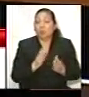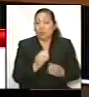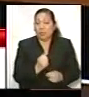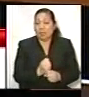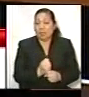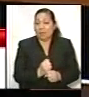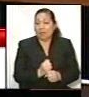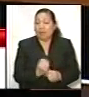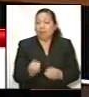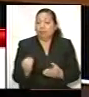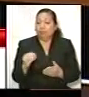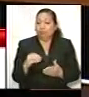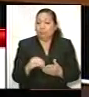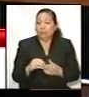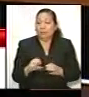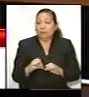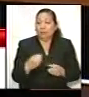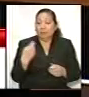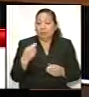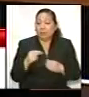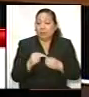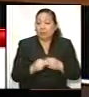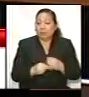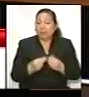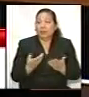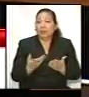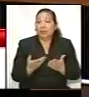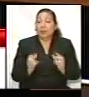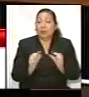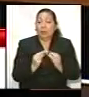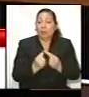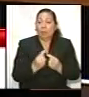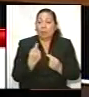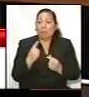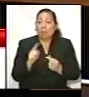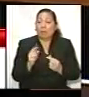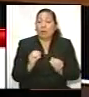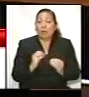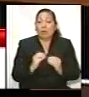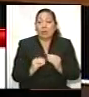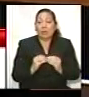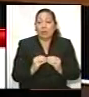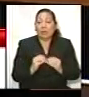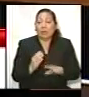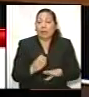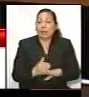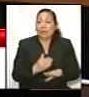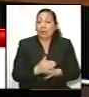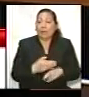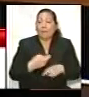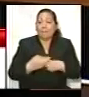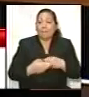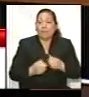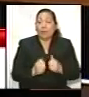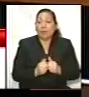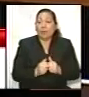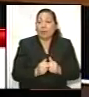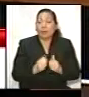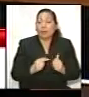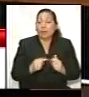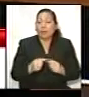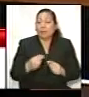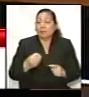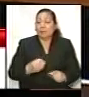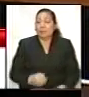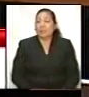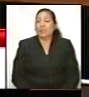funciones implementar y ejecutar las políticas nacionales y sectoriales para la regulación, el desarrollo y promoción de las zonas francas